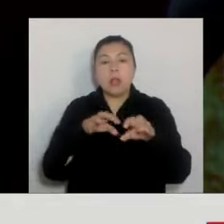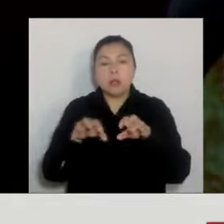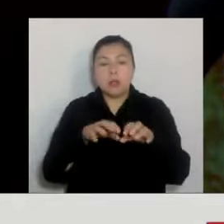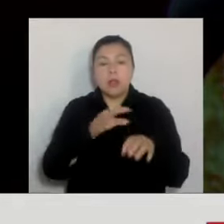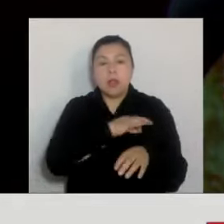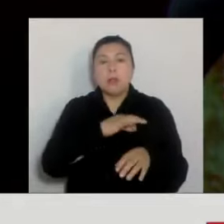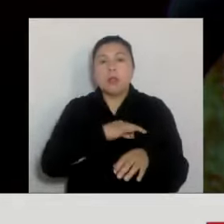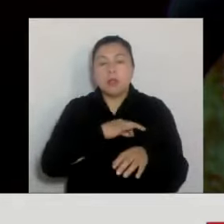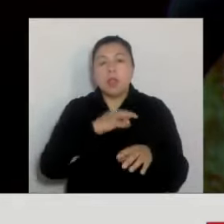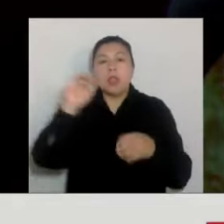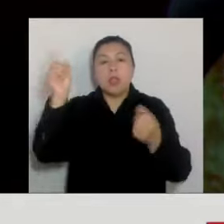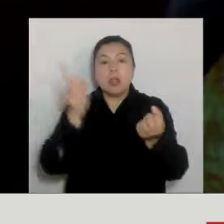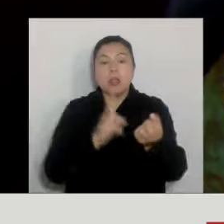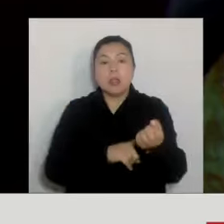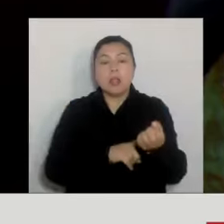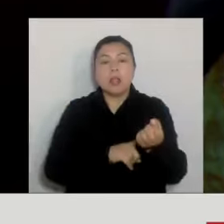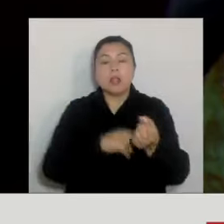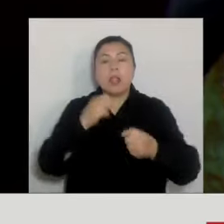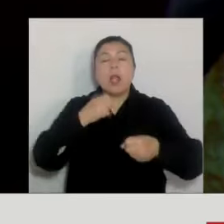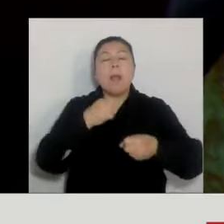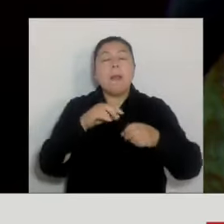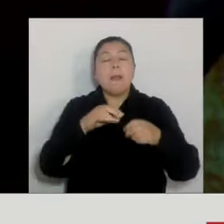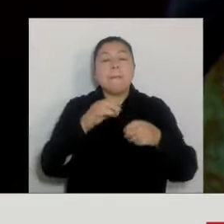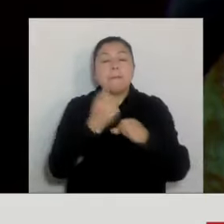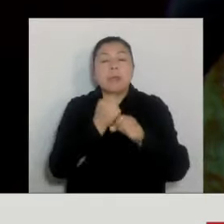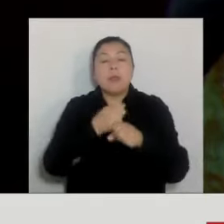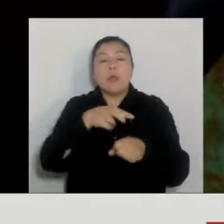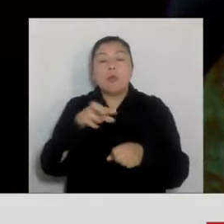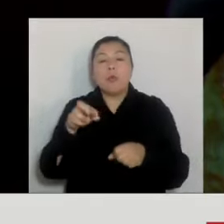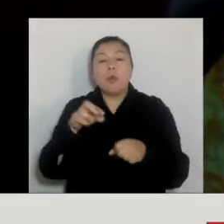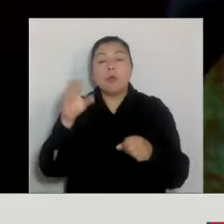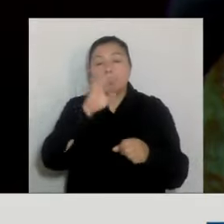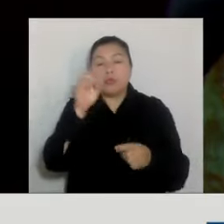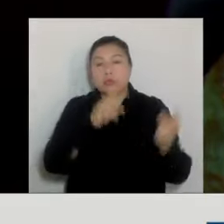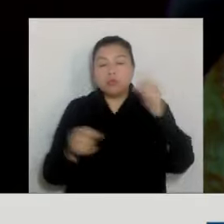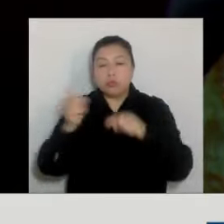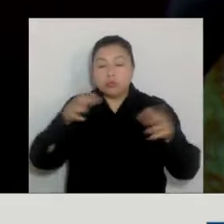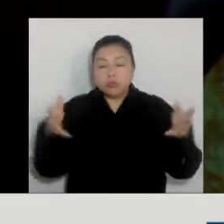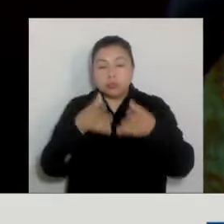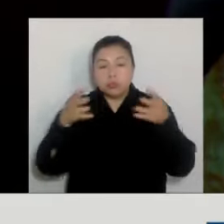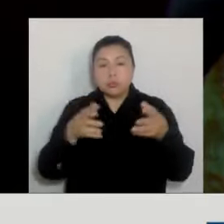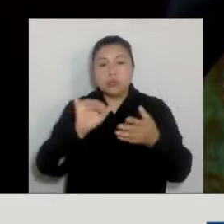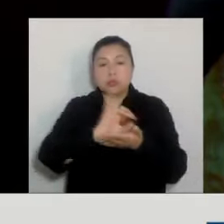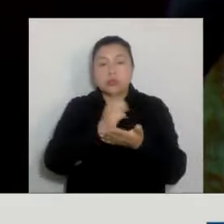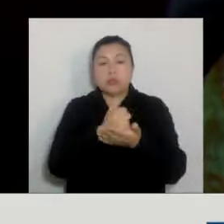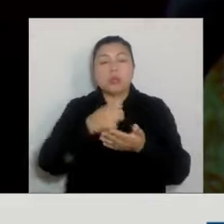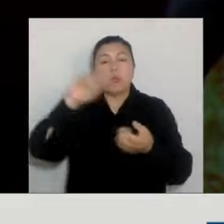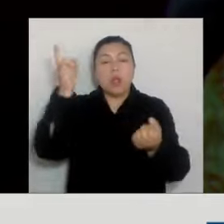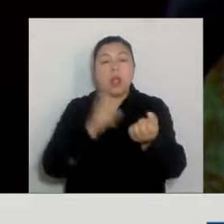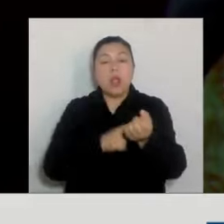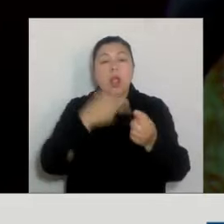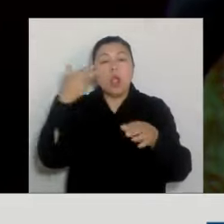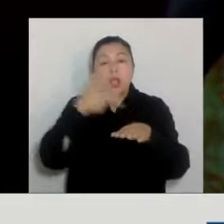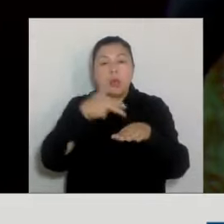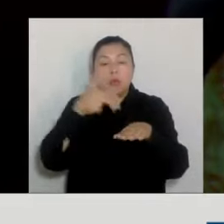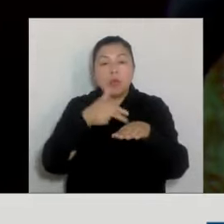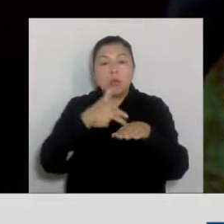de energía de obras públicas y economía fomento y turismo la superintendencia de Electricidad y combustibles la